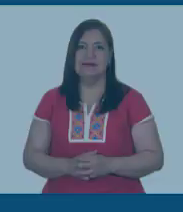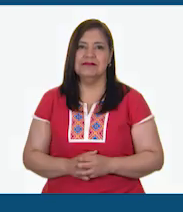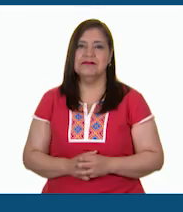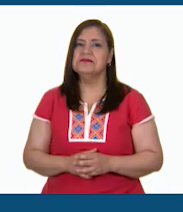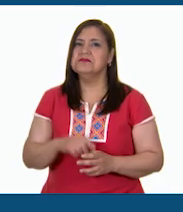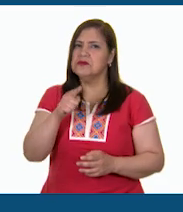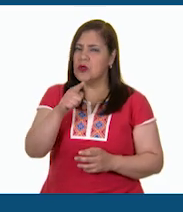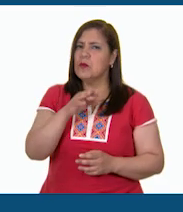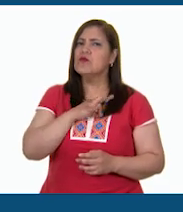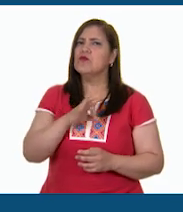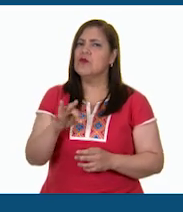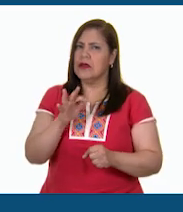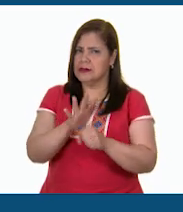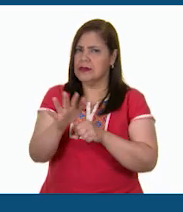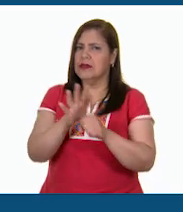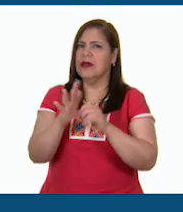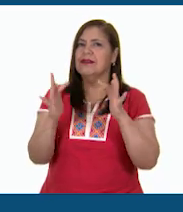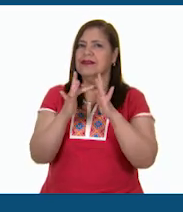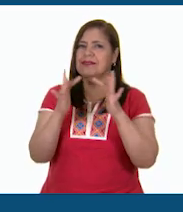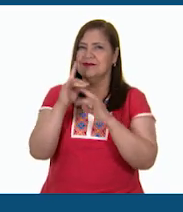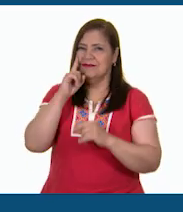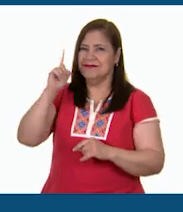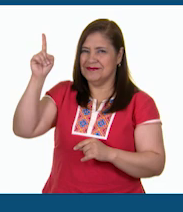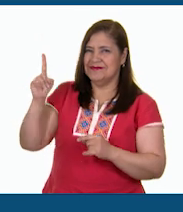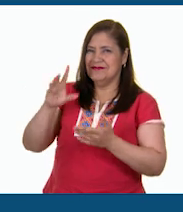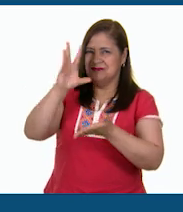Puedes contactarnos por